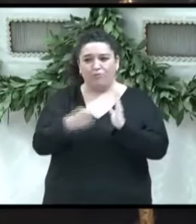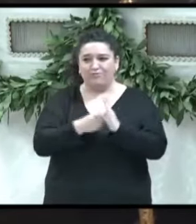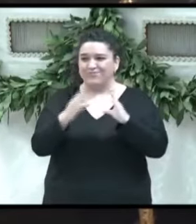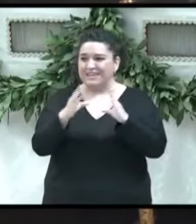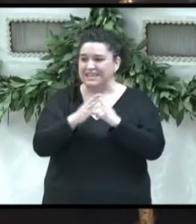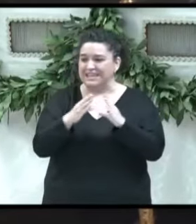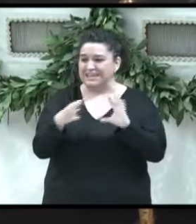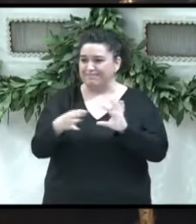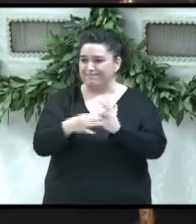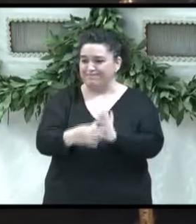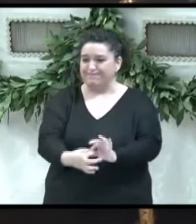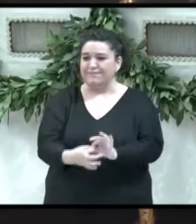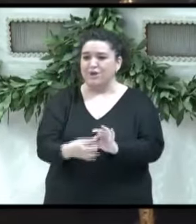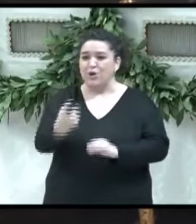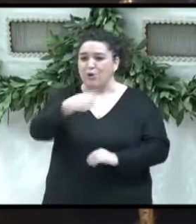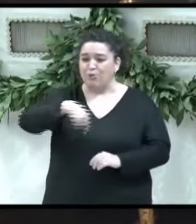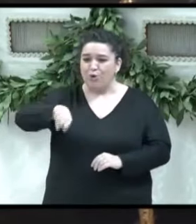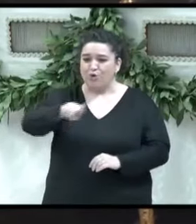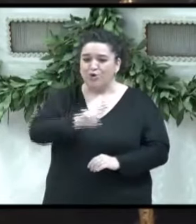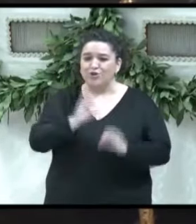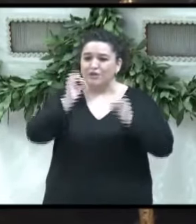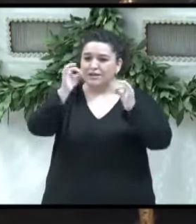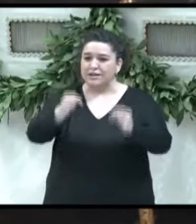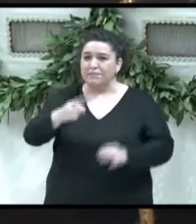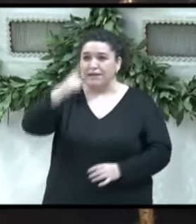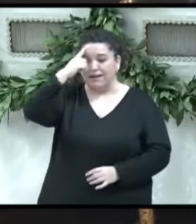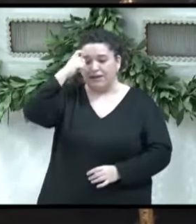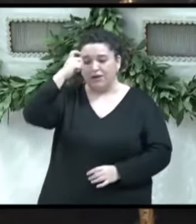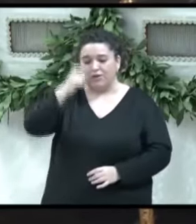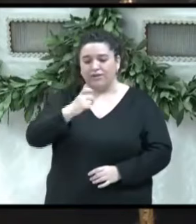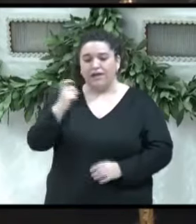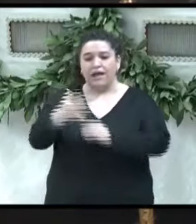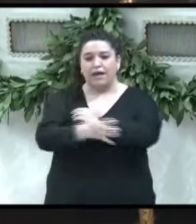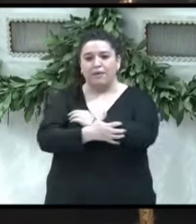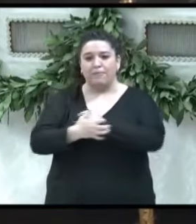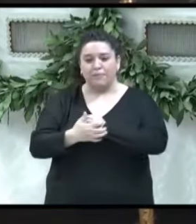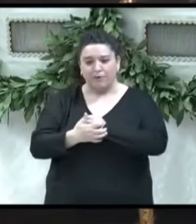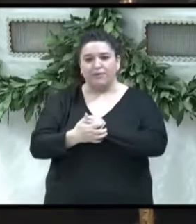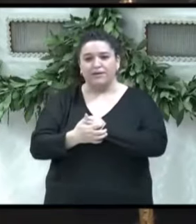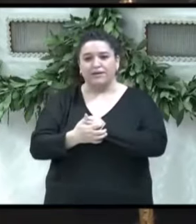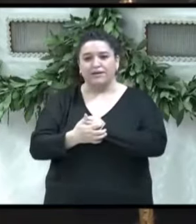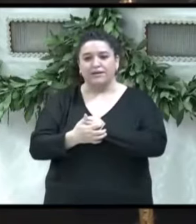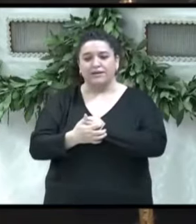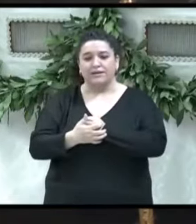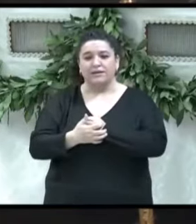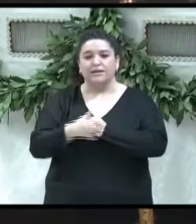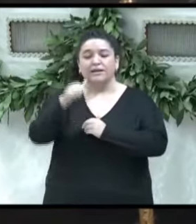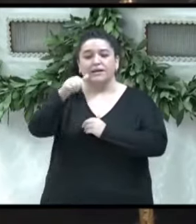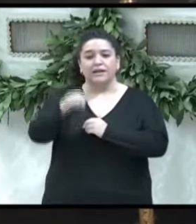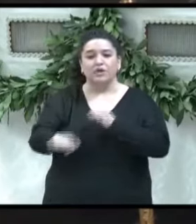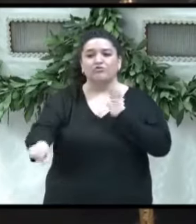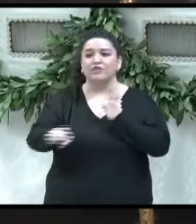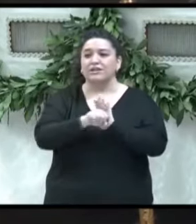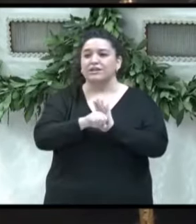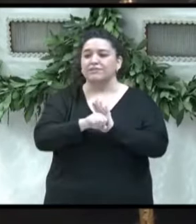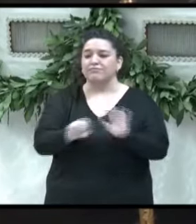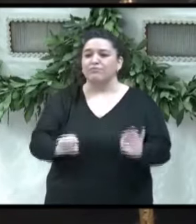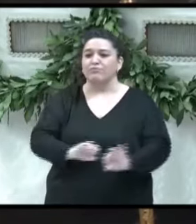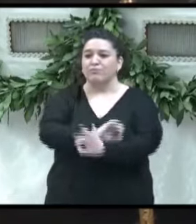diocesana tened siempre presentes a los pobres Este es un signo